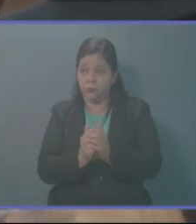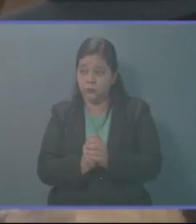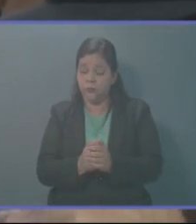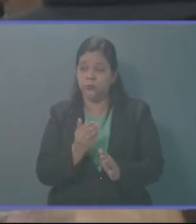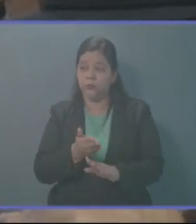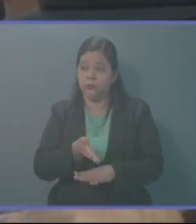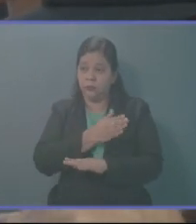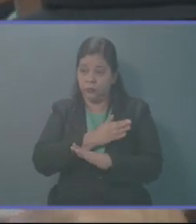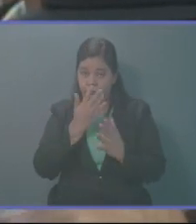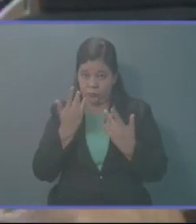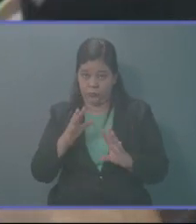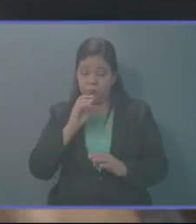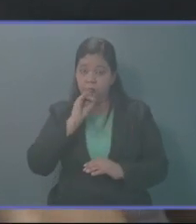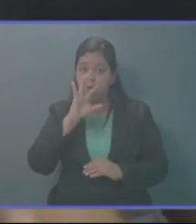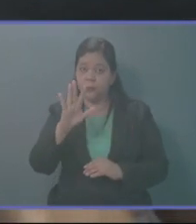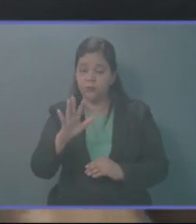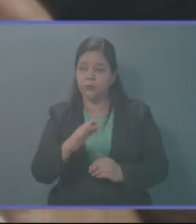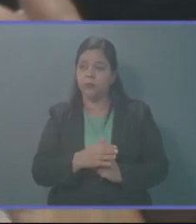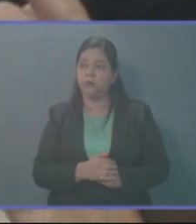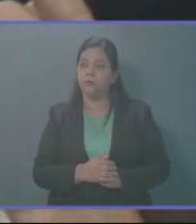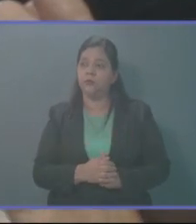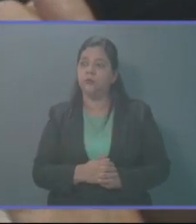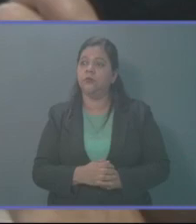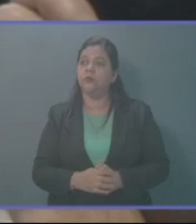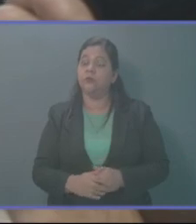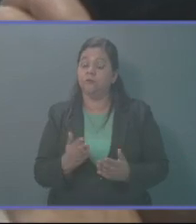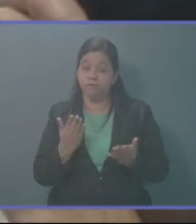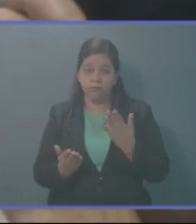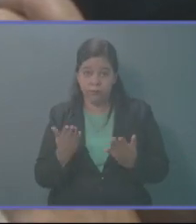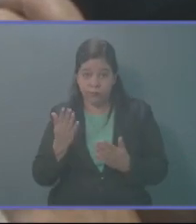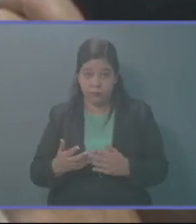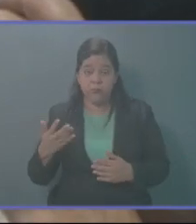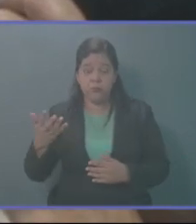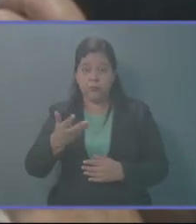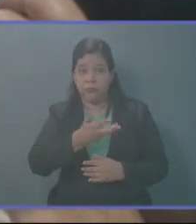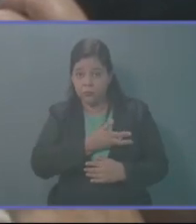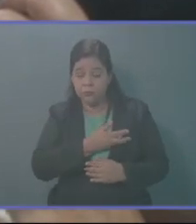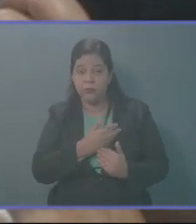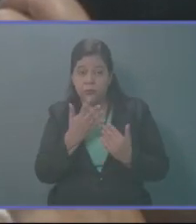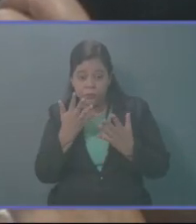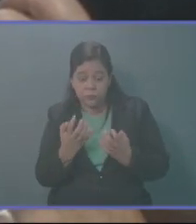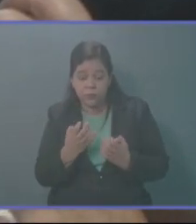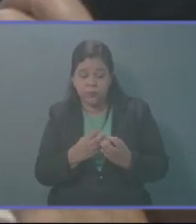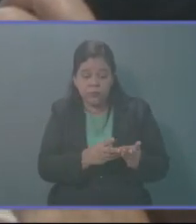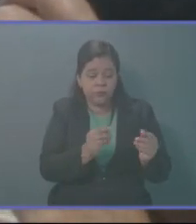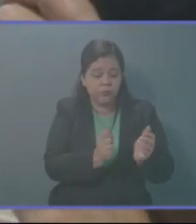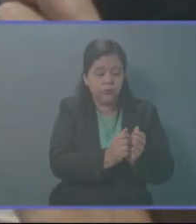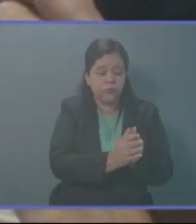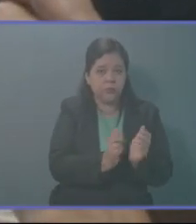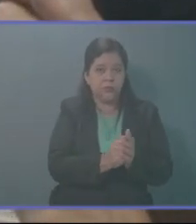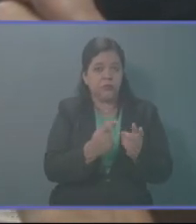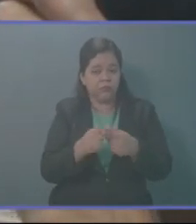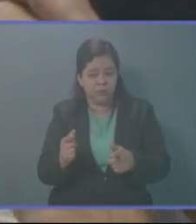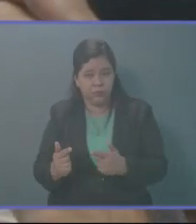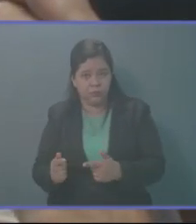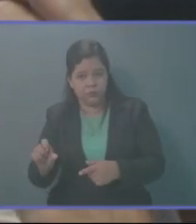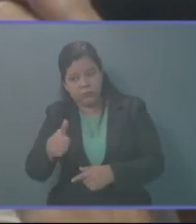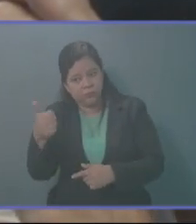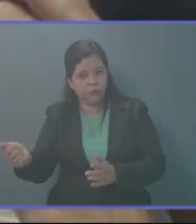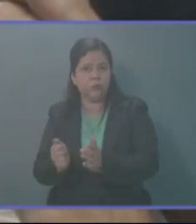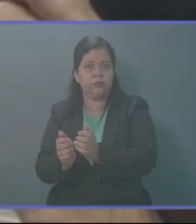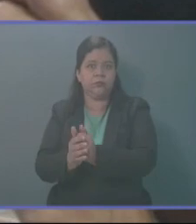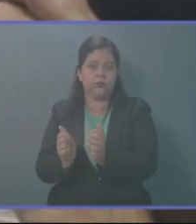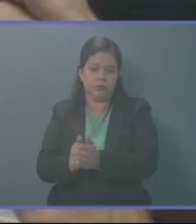lo mencioné la semana anterior, si estamos desvistiendo un santo para vestir otro. Entonces que hay que tener una